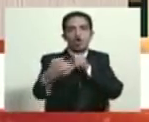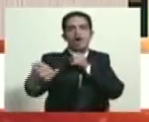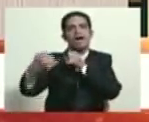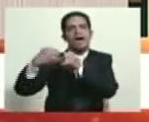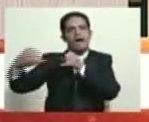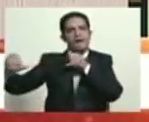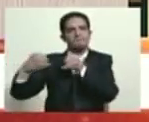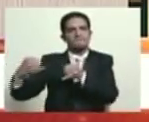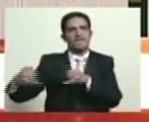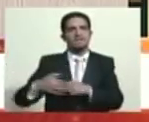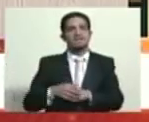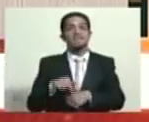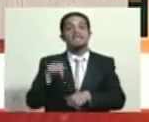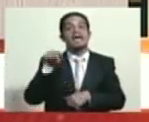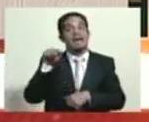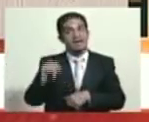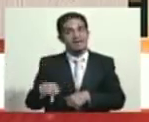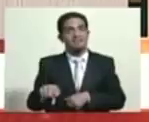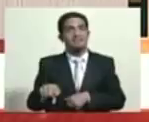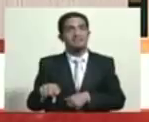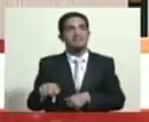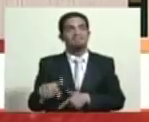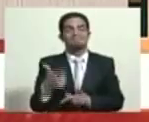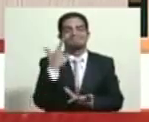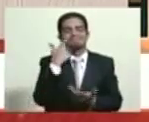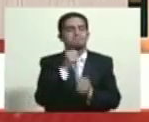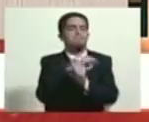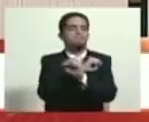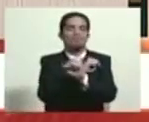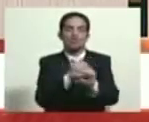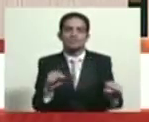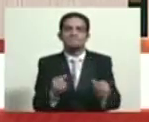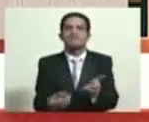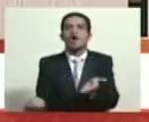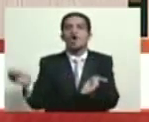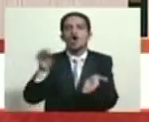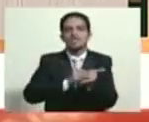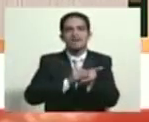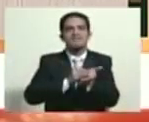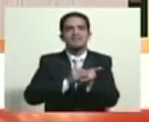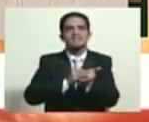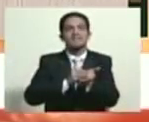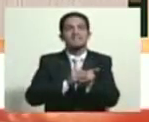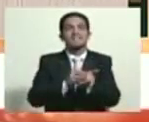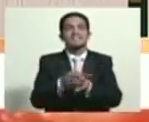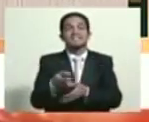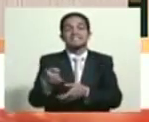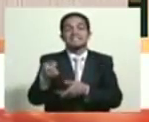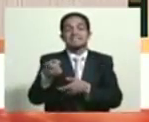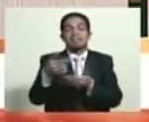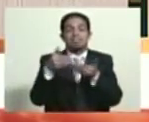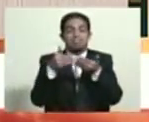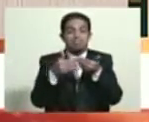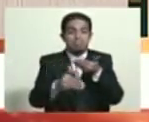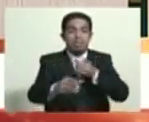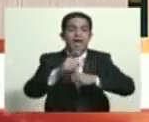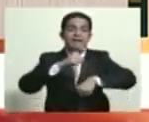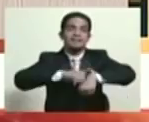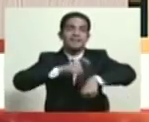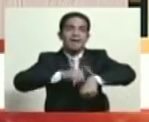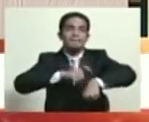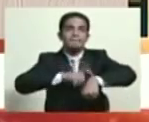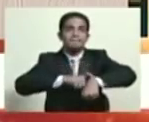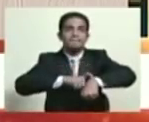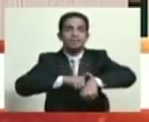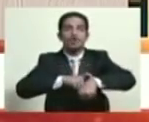Y allí sí hubiera sido imposible en meses los trabajos de